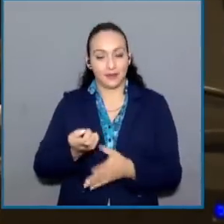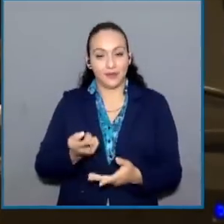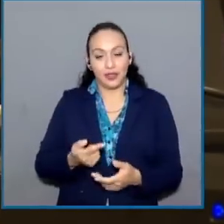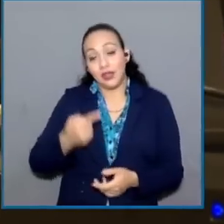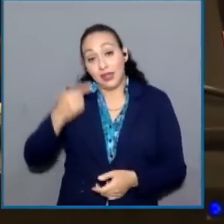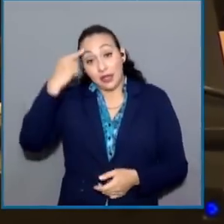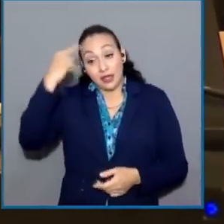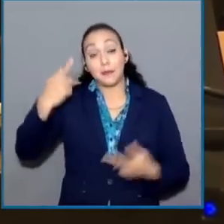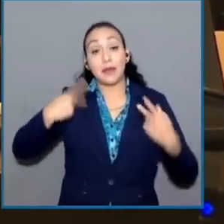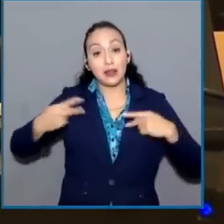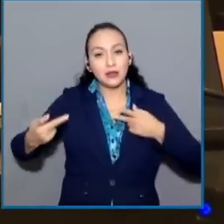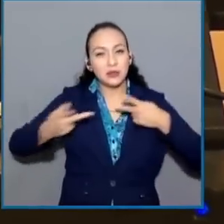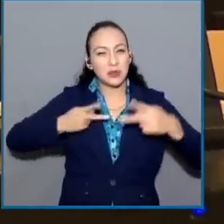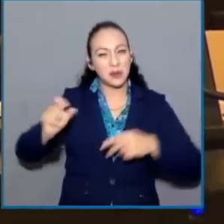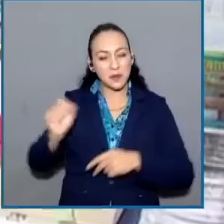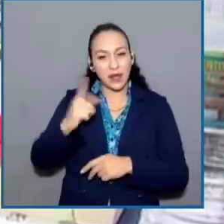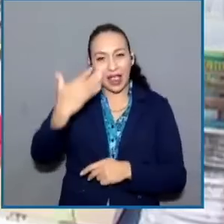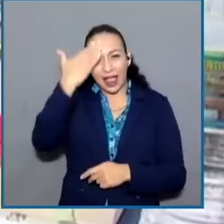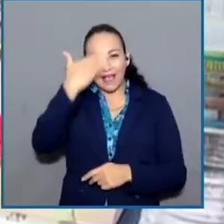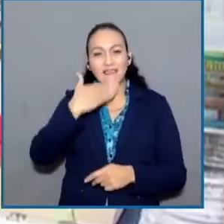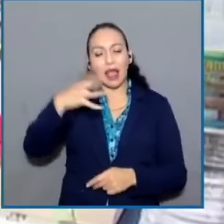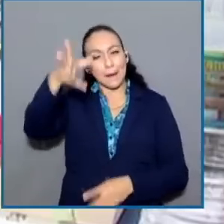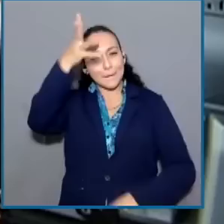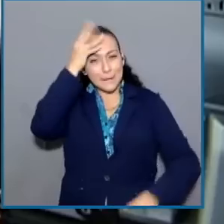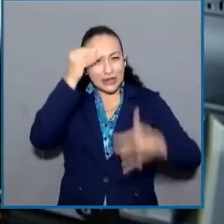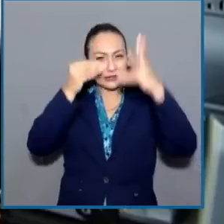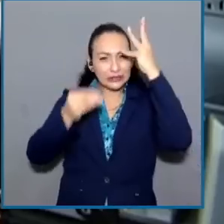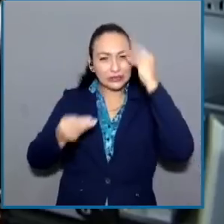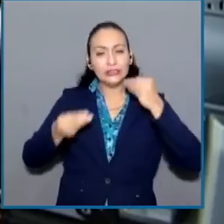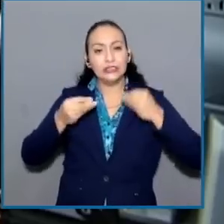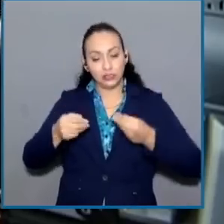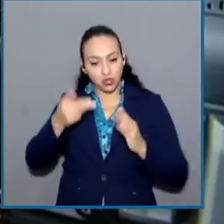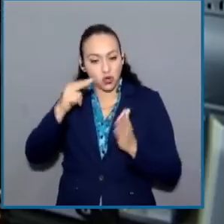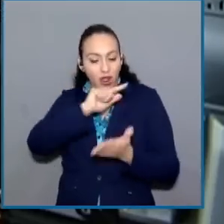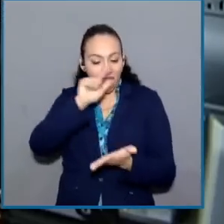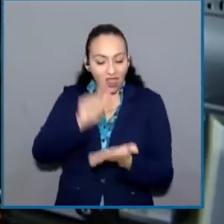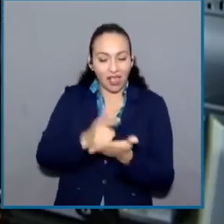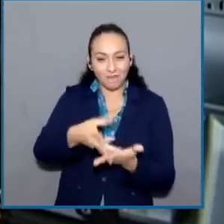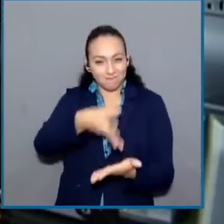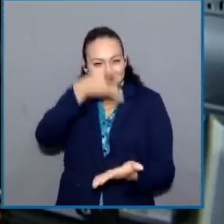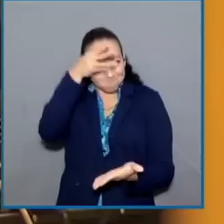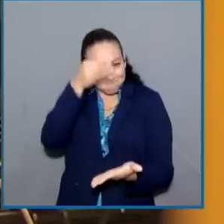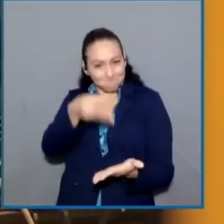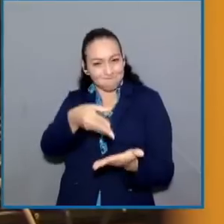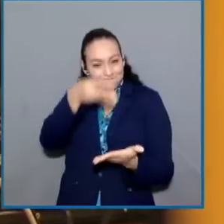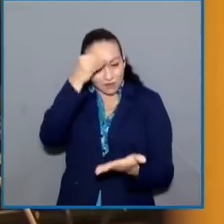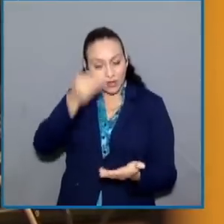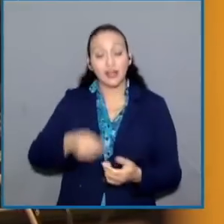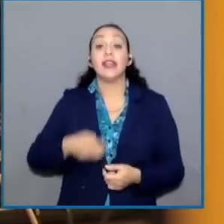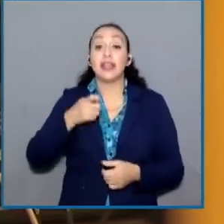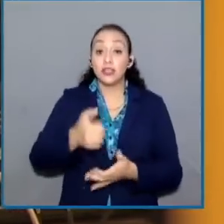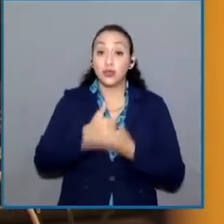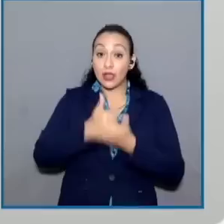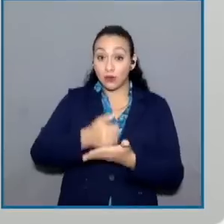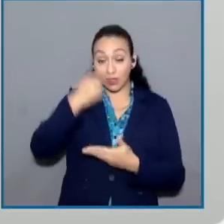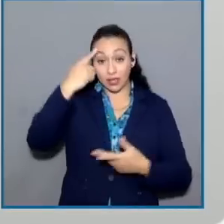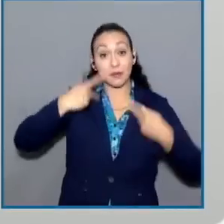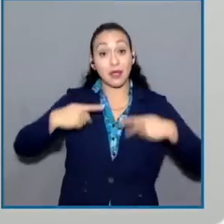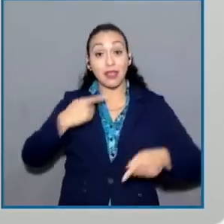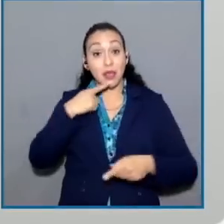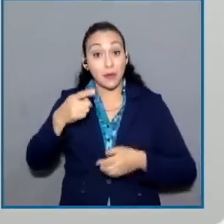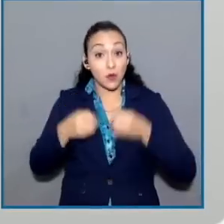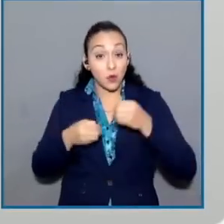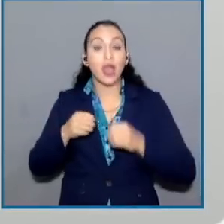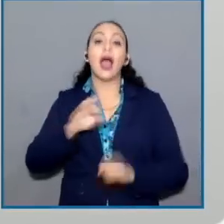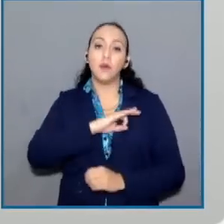personas juzgadoras, contribuir al fortalecimiento de la justicia y al respeto del Estado de Derecho. La